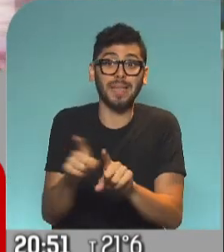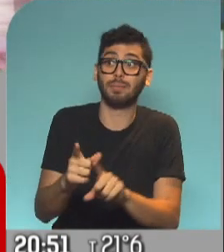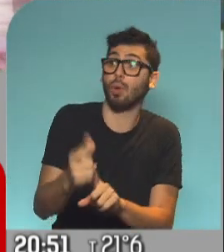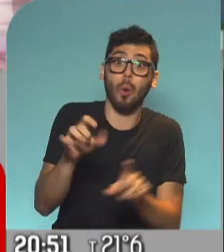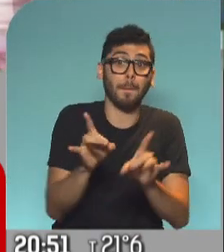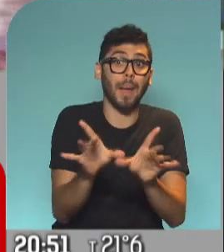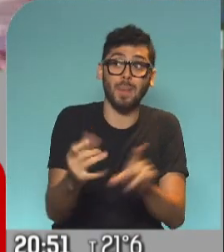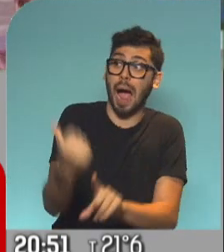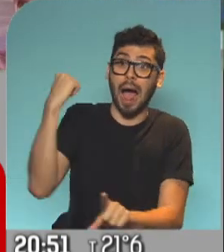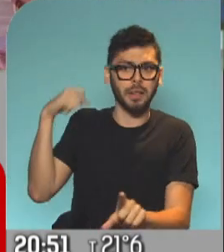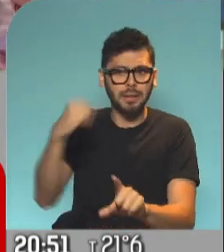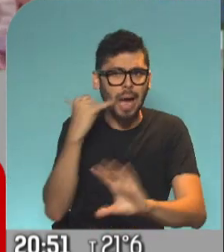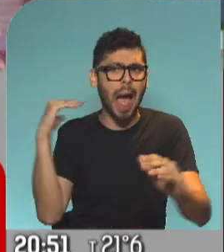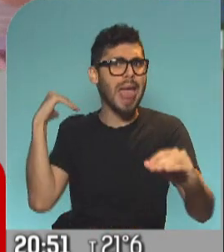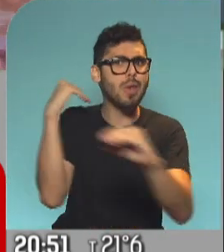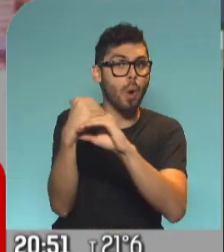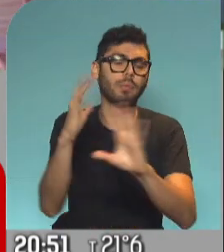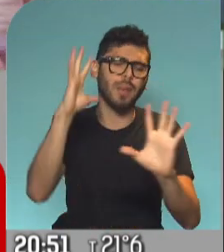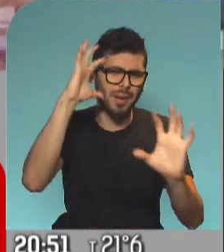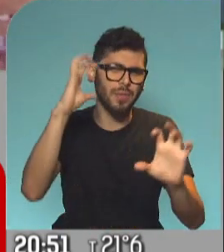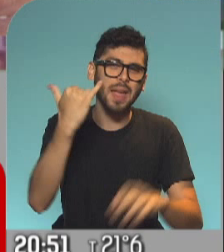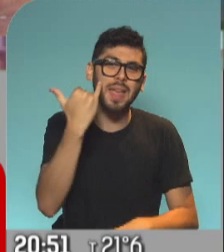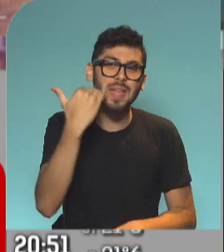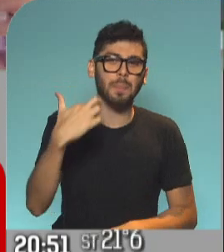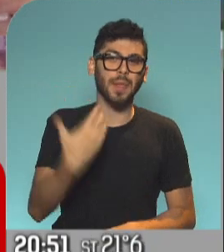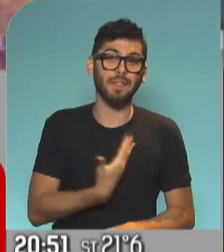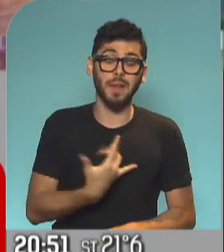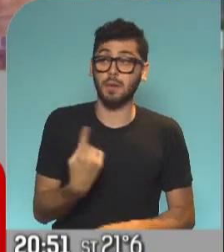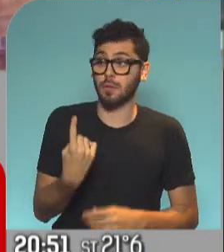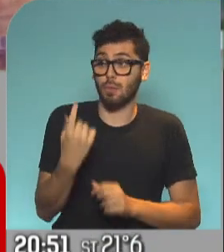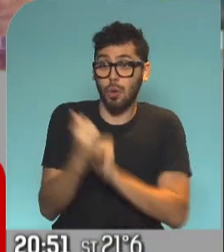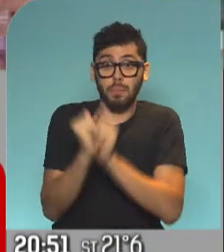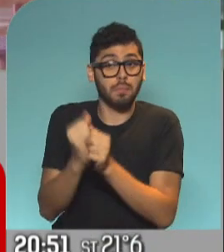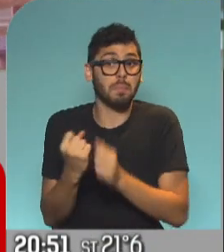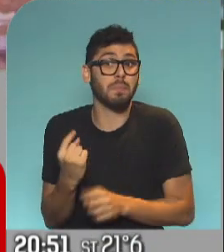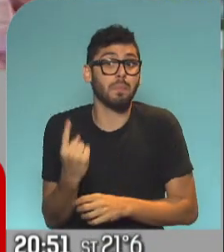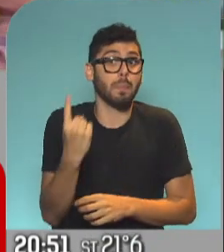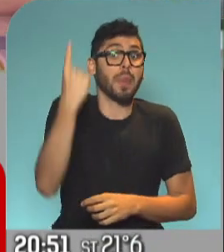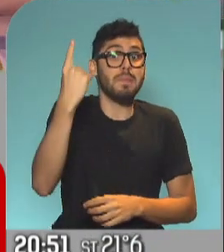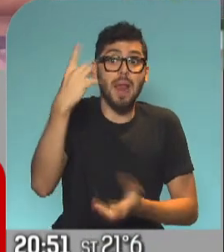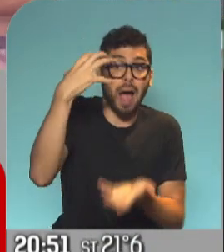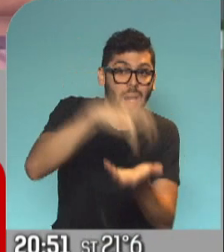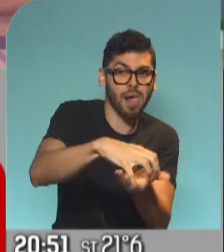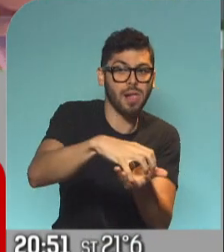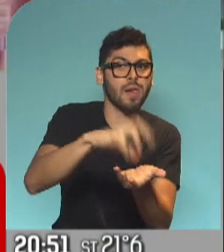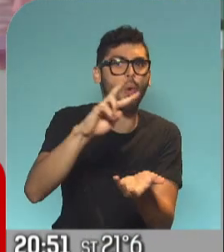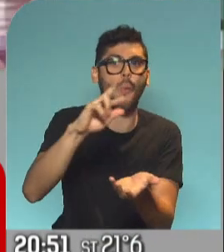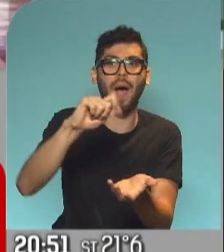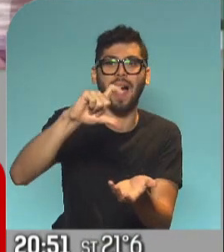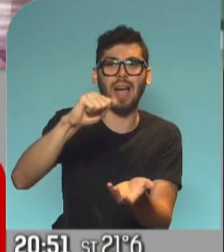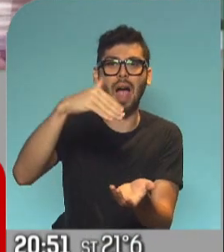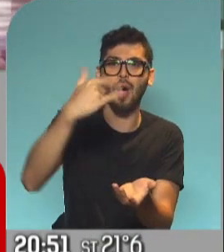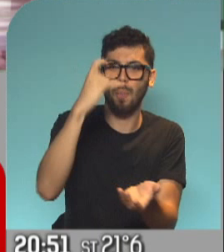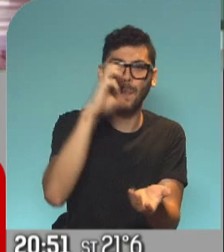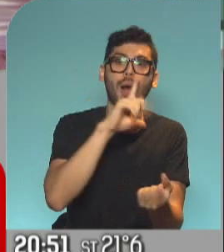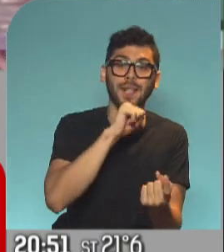hay que recordar que fue la compañía petrolera pionera en invertir dentro de vaca o muerta y por último por un lado vaca a muerte y por otro